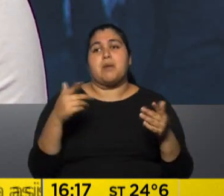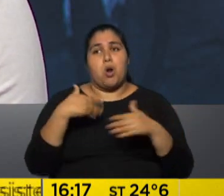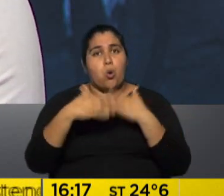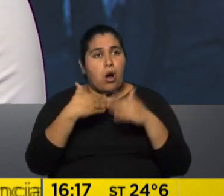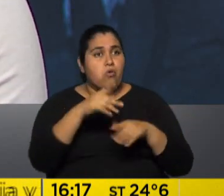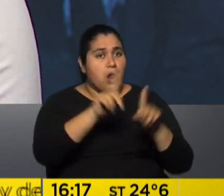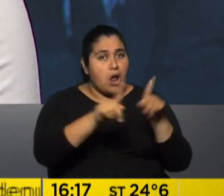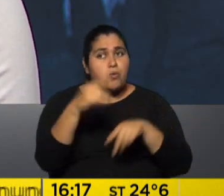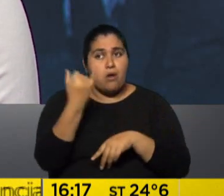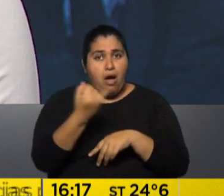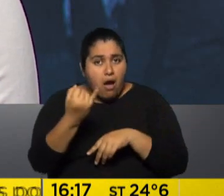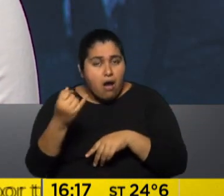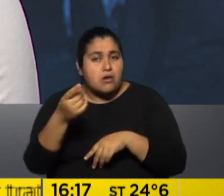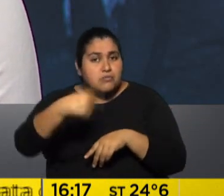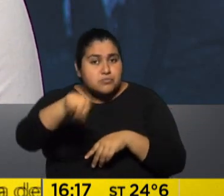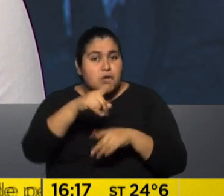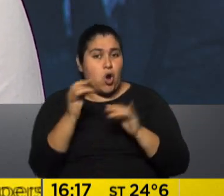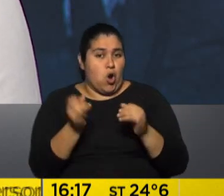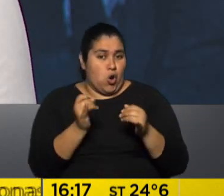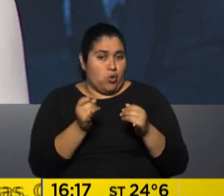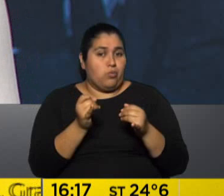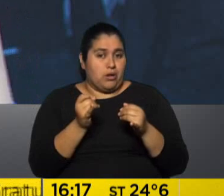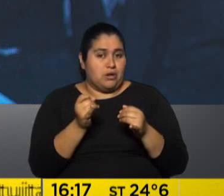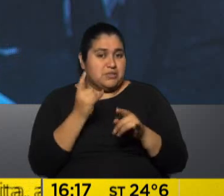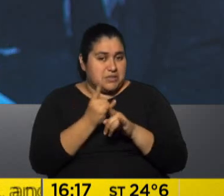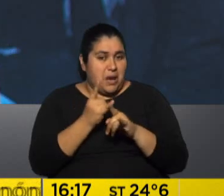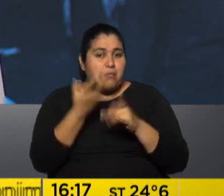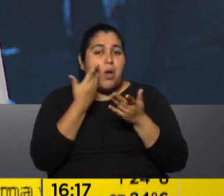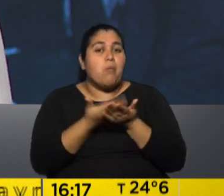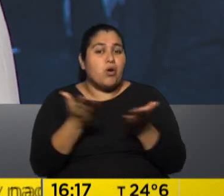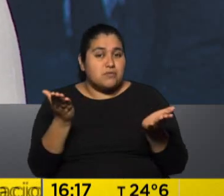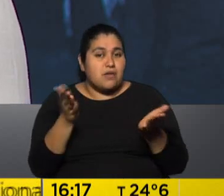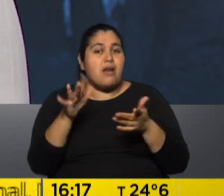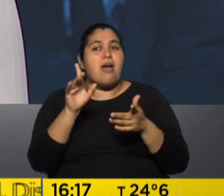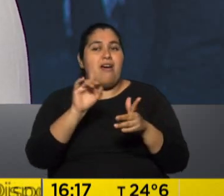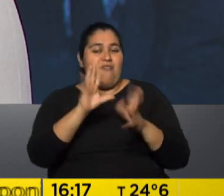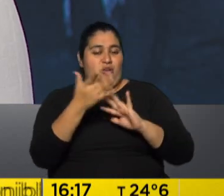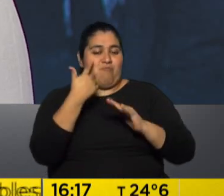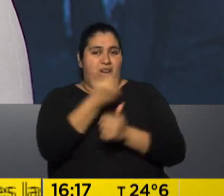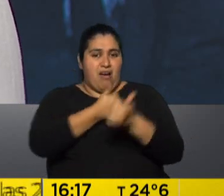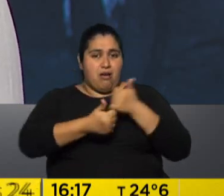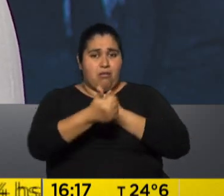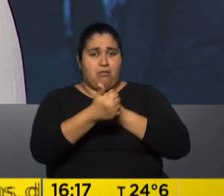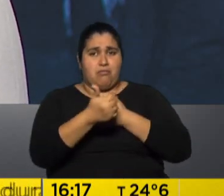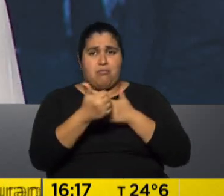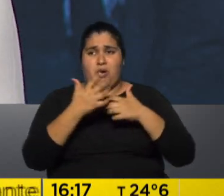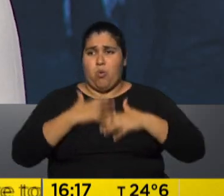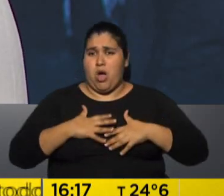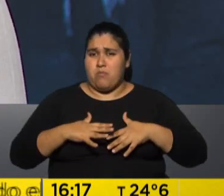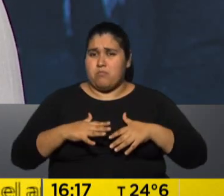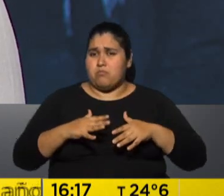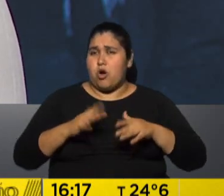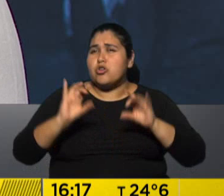tiene la posibilidad de haber arrancado de joven, ¿sí? O poniéndolo también en mi situación, no vas a rendir al igual que una persona que